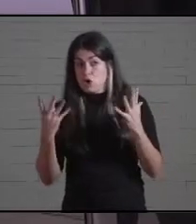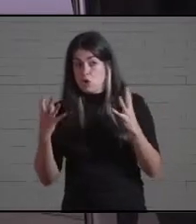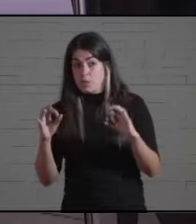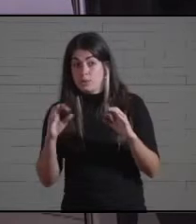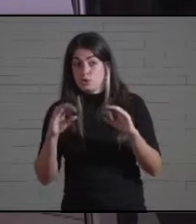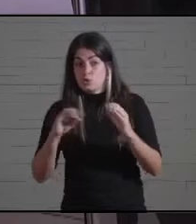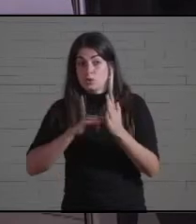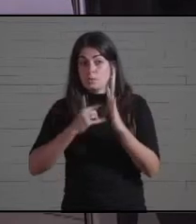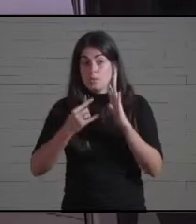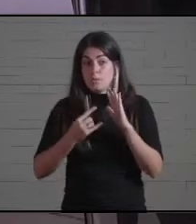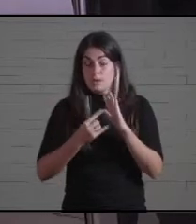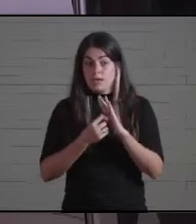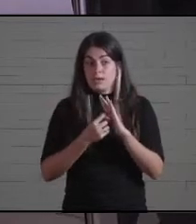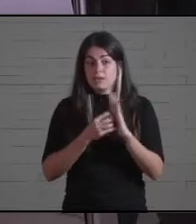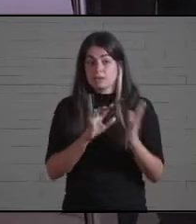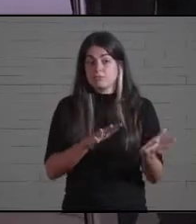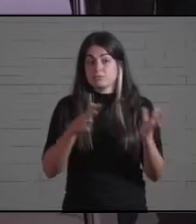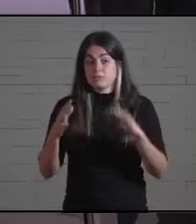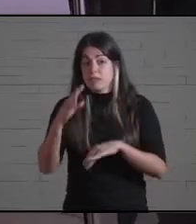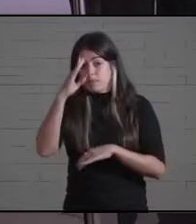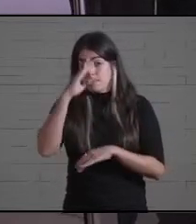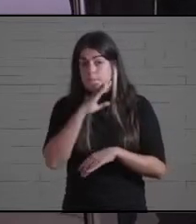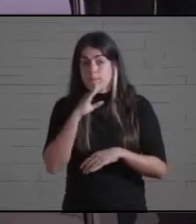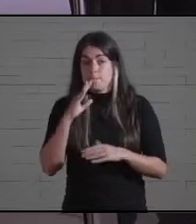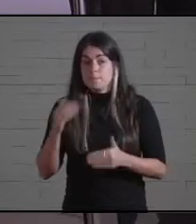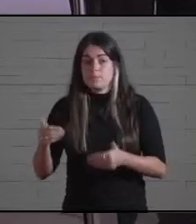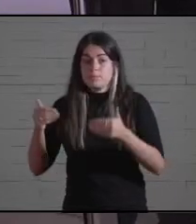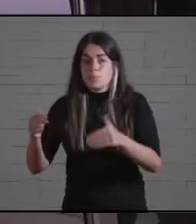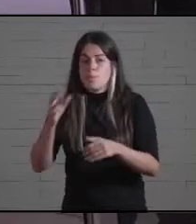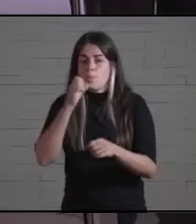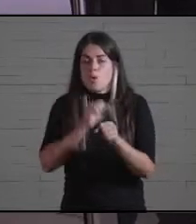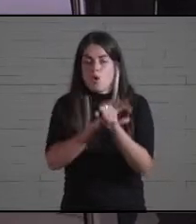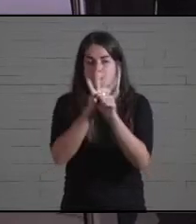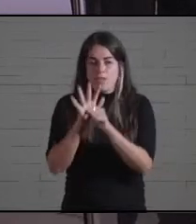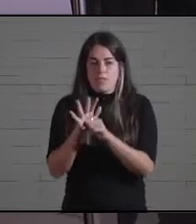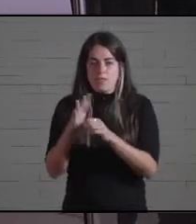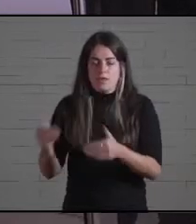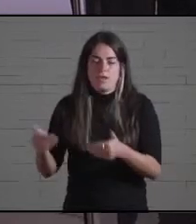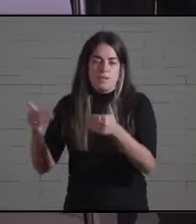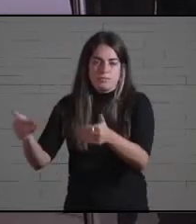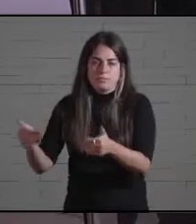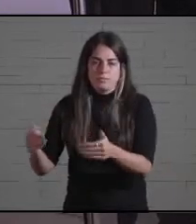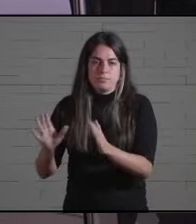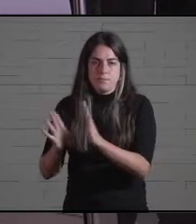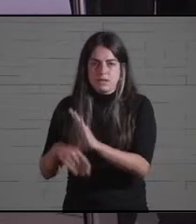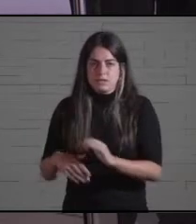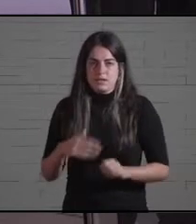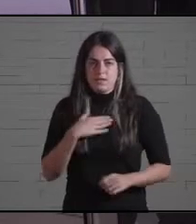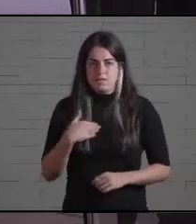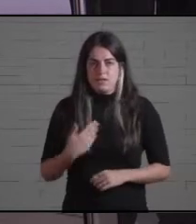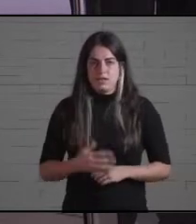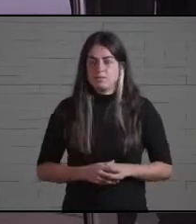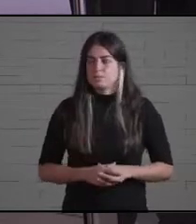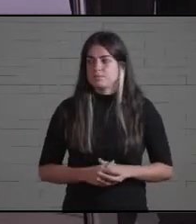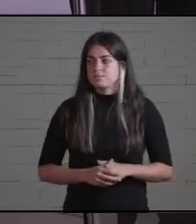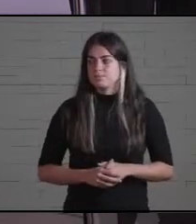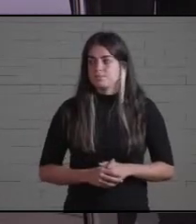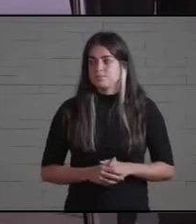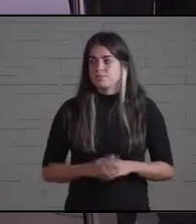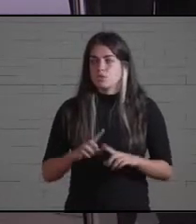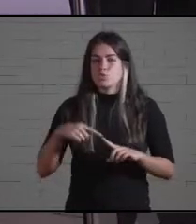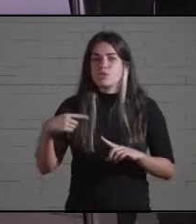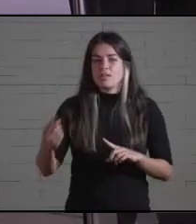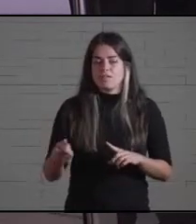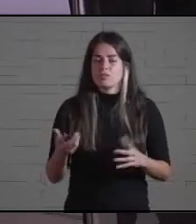pospuesto sus planes de convertirse en madre o padre debido a la pandemia. Esto sí que es un efecto grave